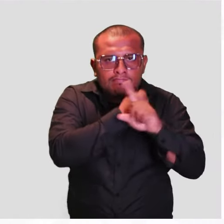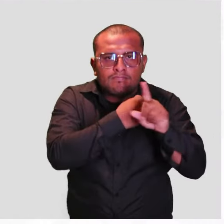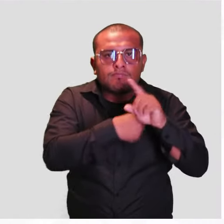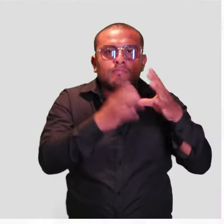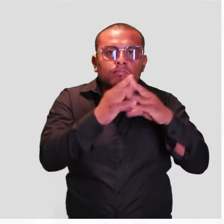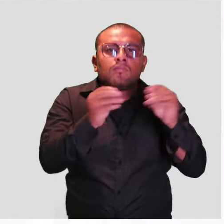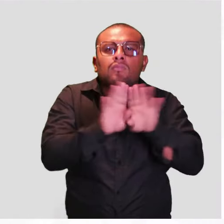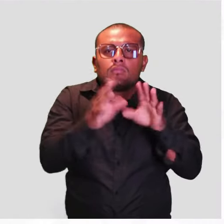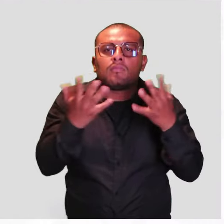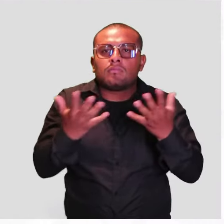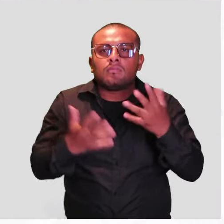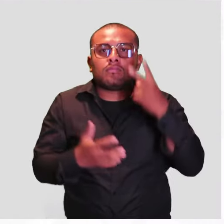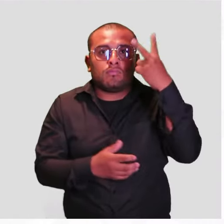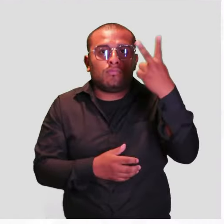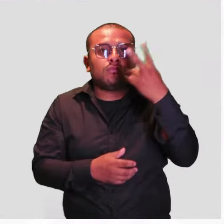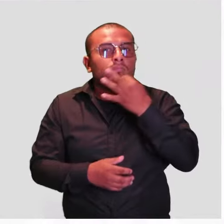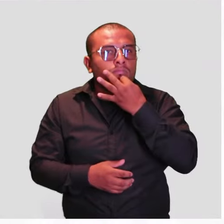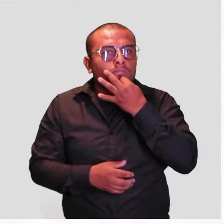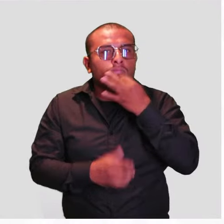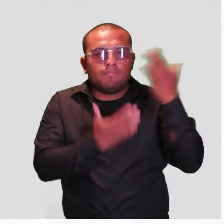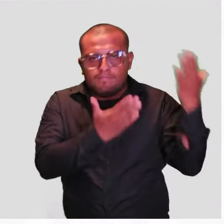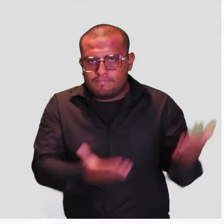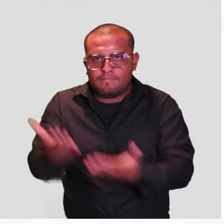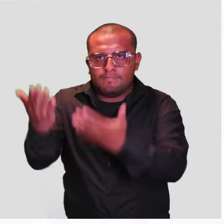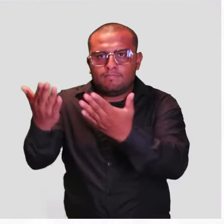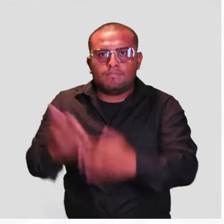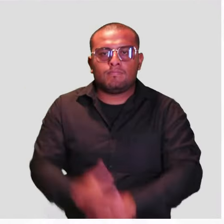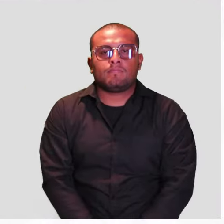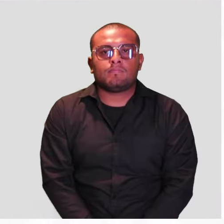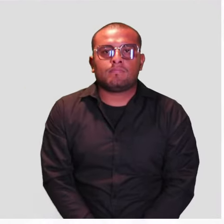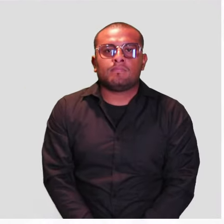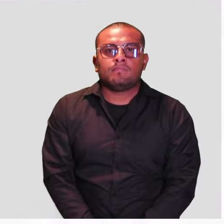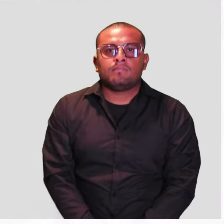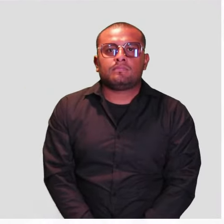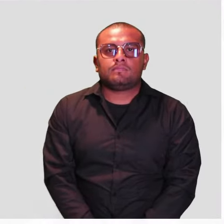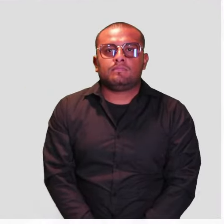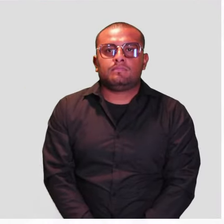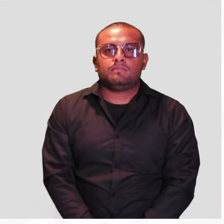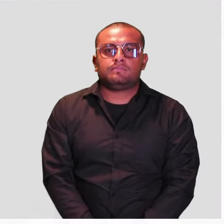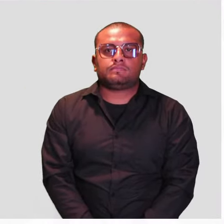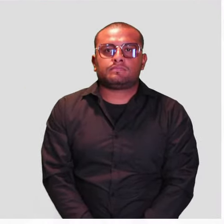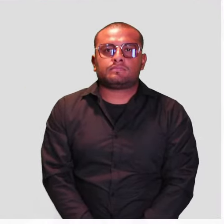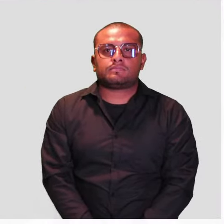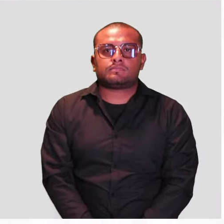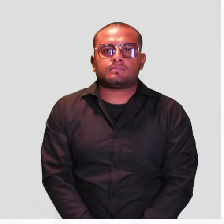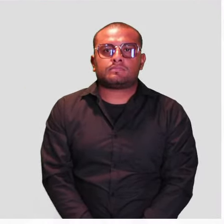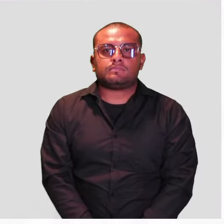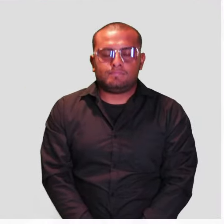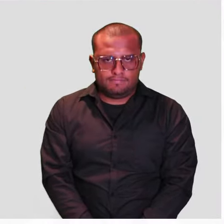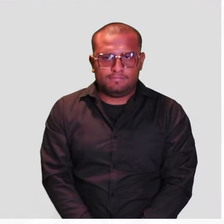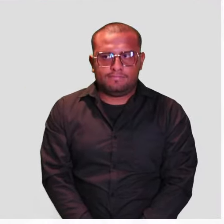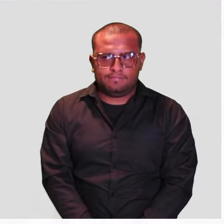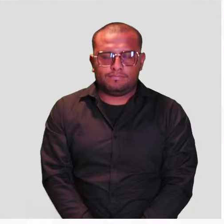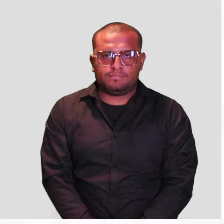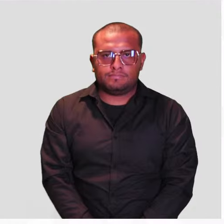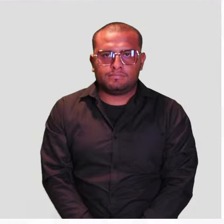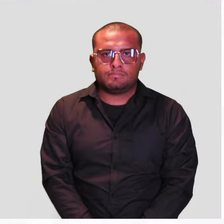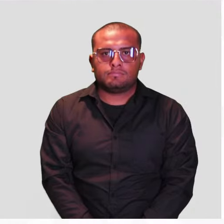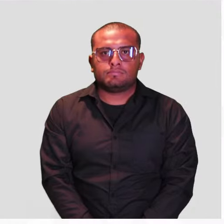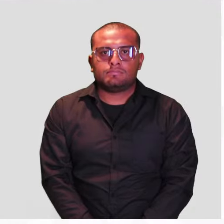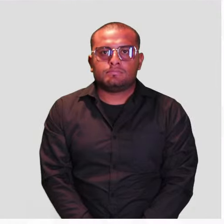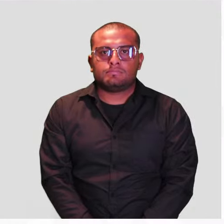con 2 minutos para emplear en una sola intervención. Le escuchamos, candidato. Primero, poner la casa en